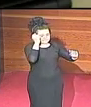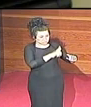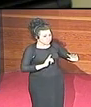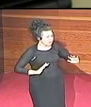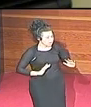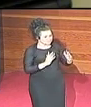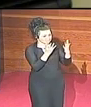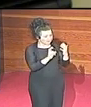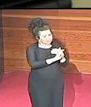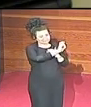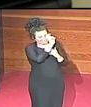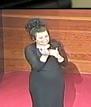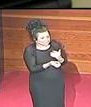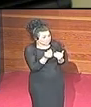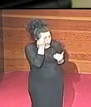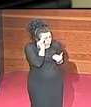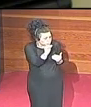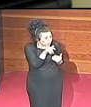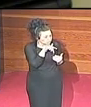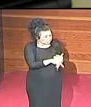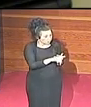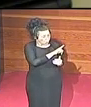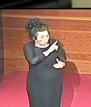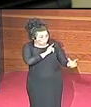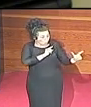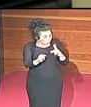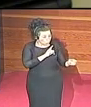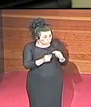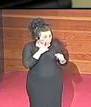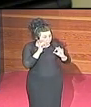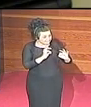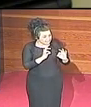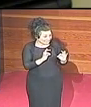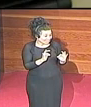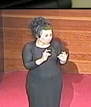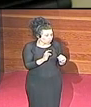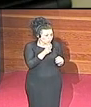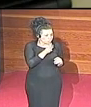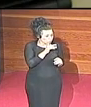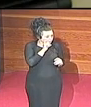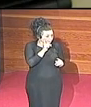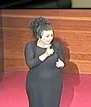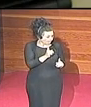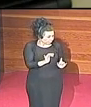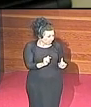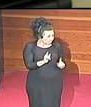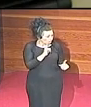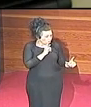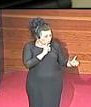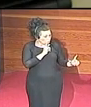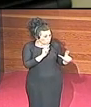cual se suponía que estaban, y huyendo del peligro de genocidio que se supone que le amenazaba,